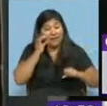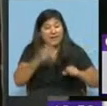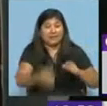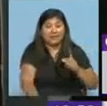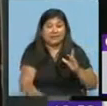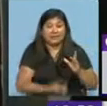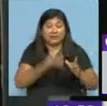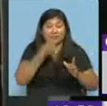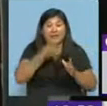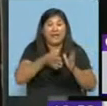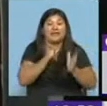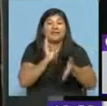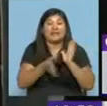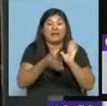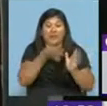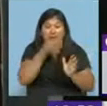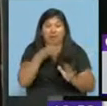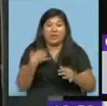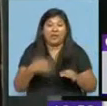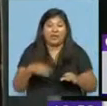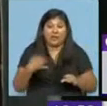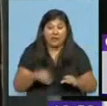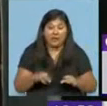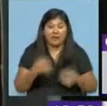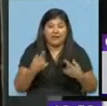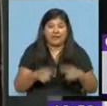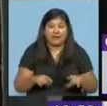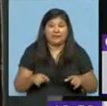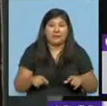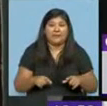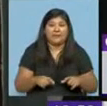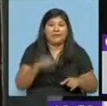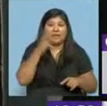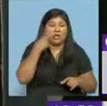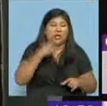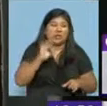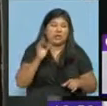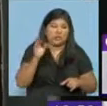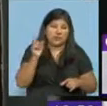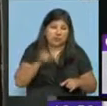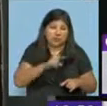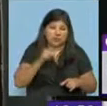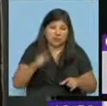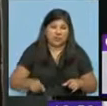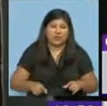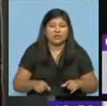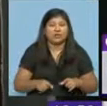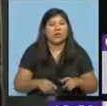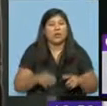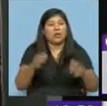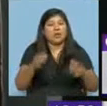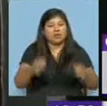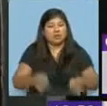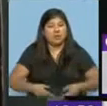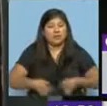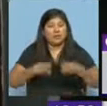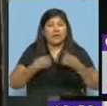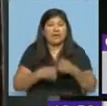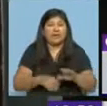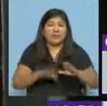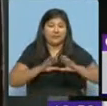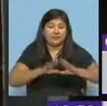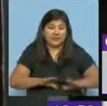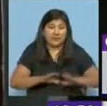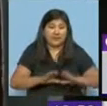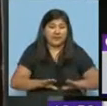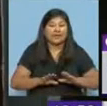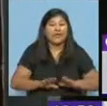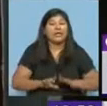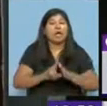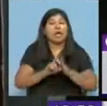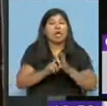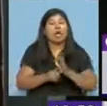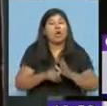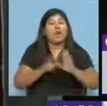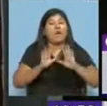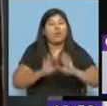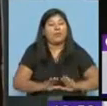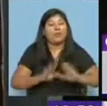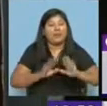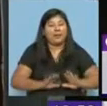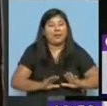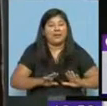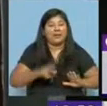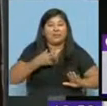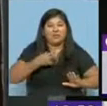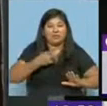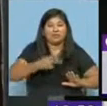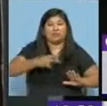90% de esas personas tengan carga viral controlada de manera de nunca desarrollar una enfermedad SIDA,